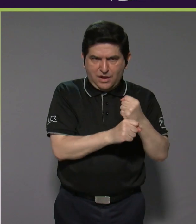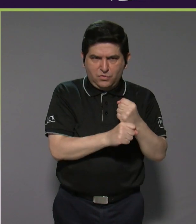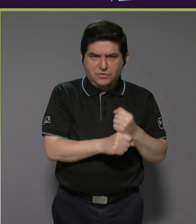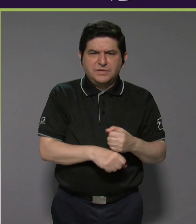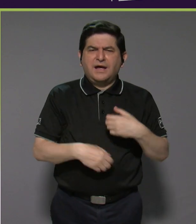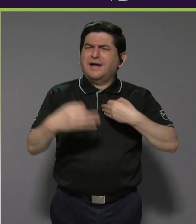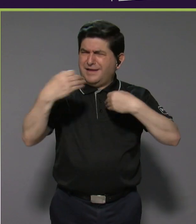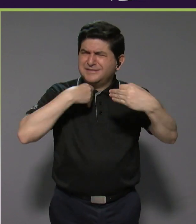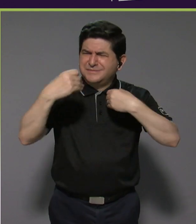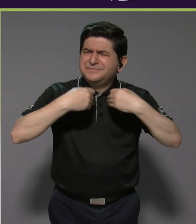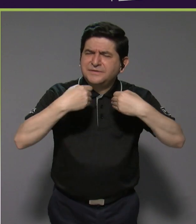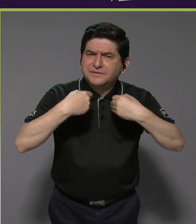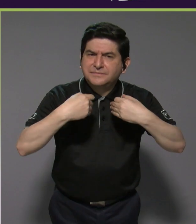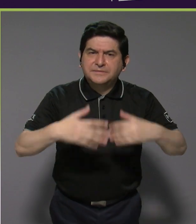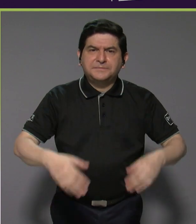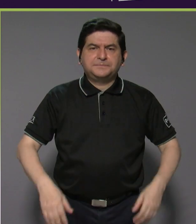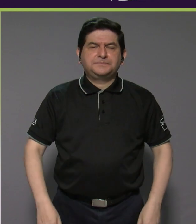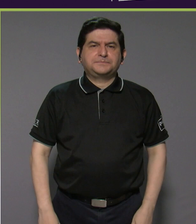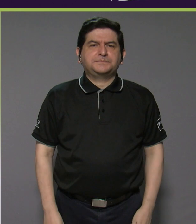podría explicar esto?